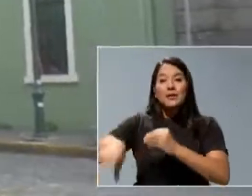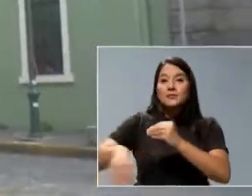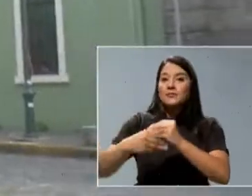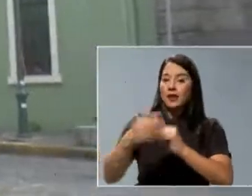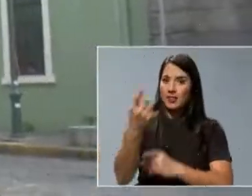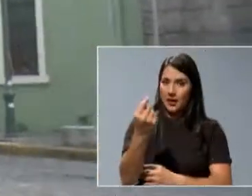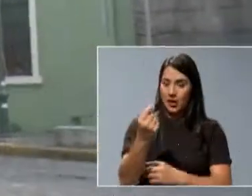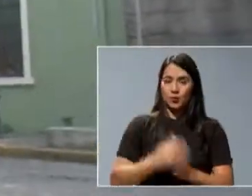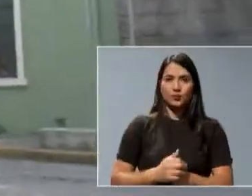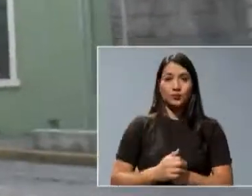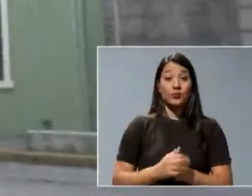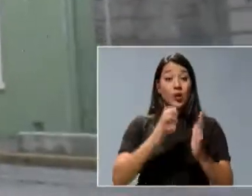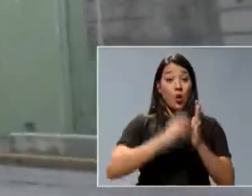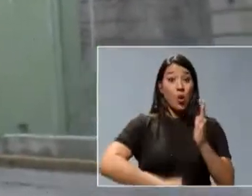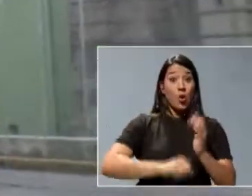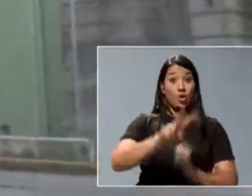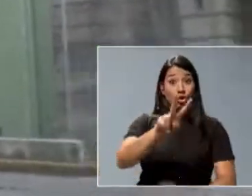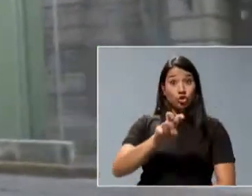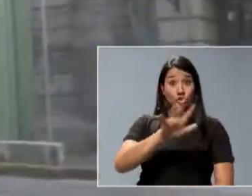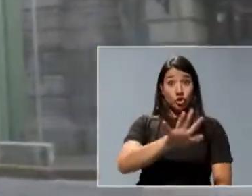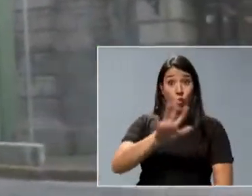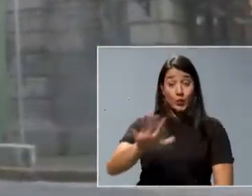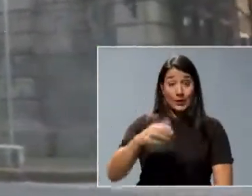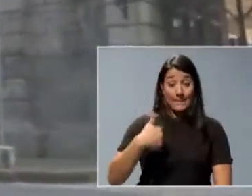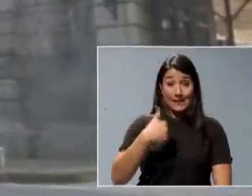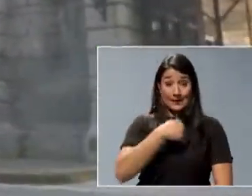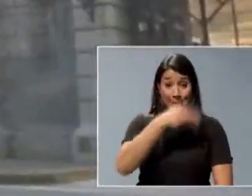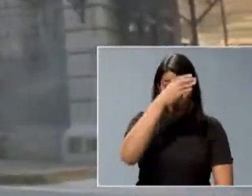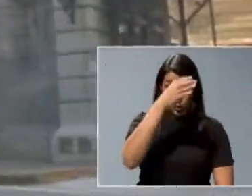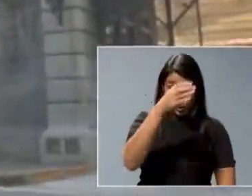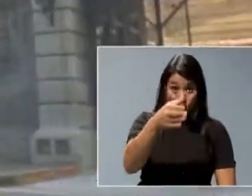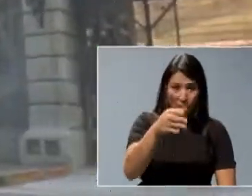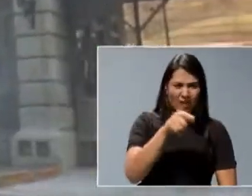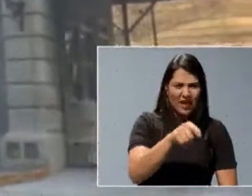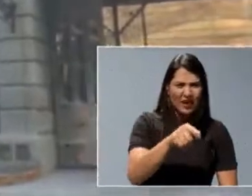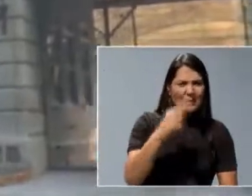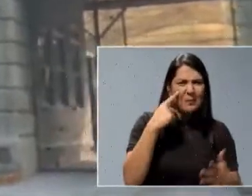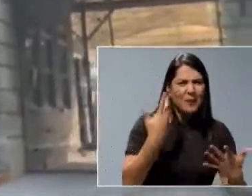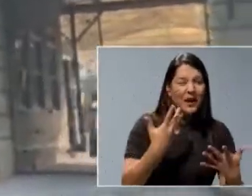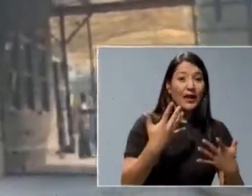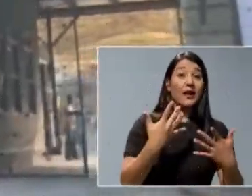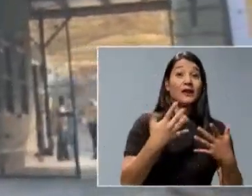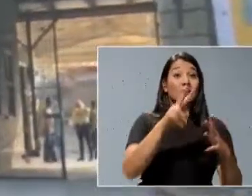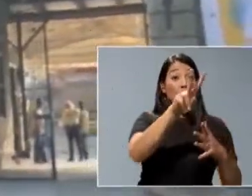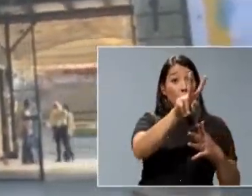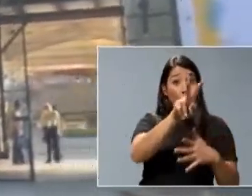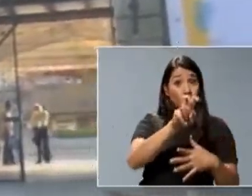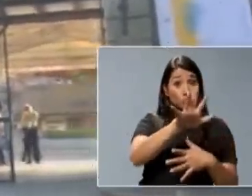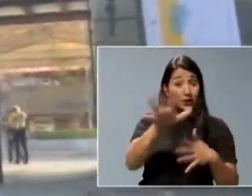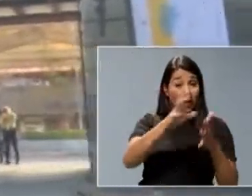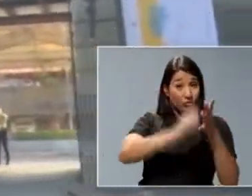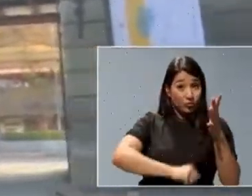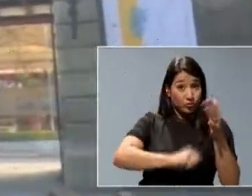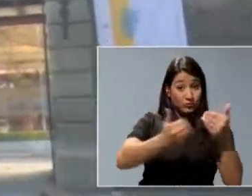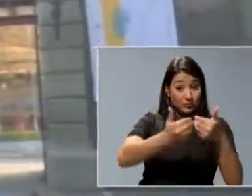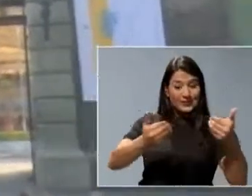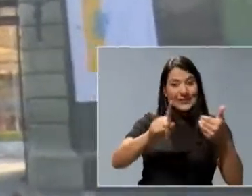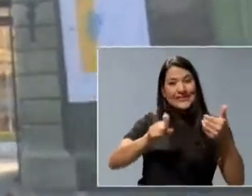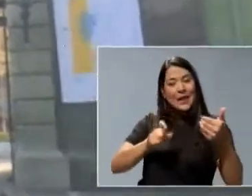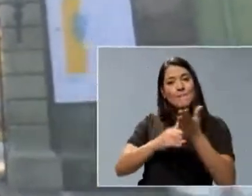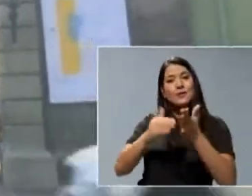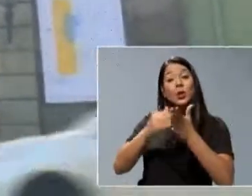recorte de 255 millones al Ministerio de Cultura, 100 millones corresponden al Centro Costarricense de Producción